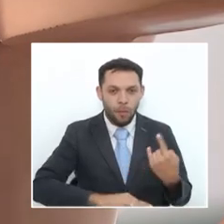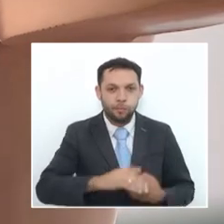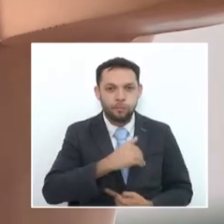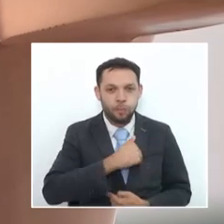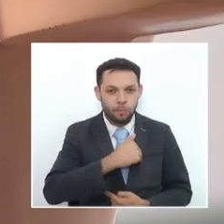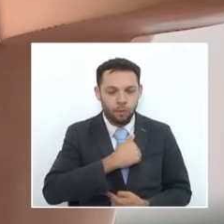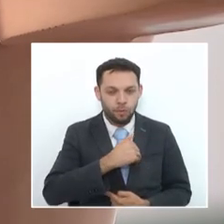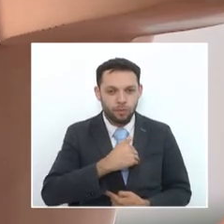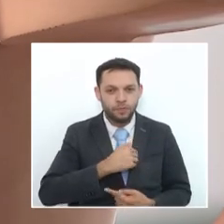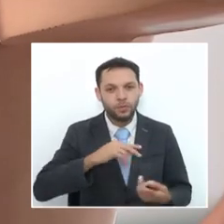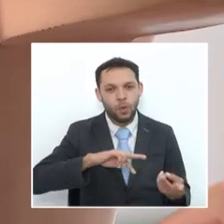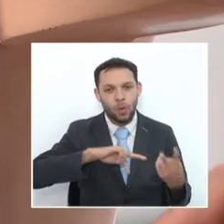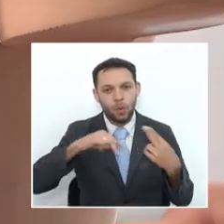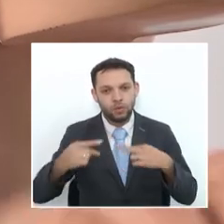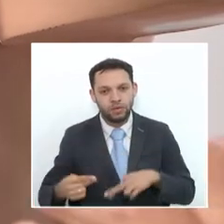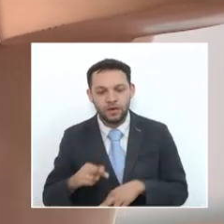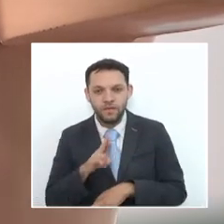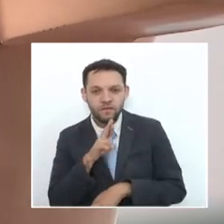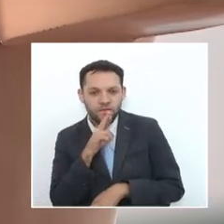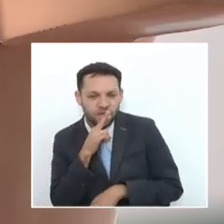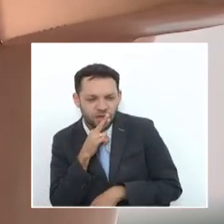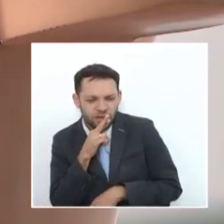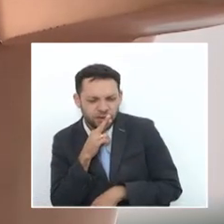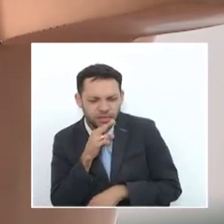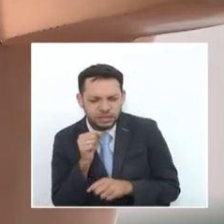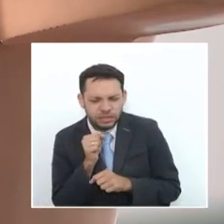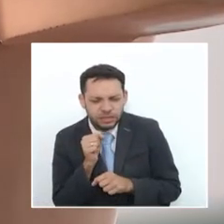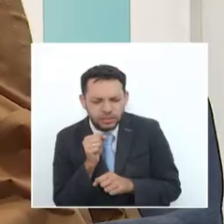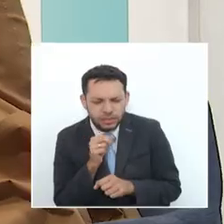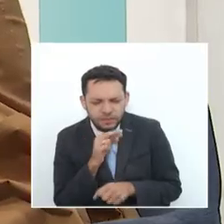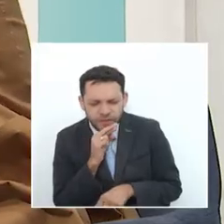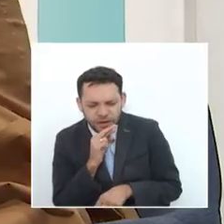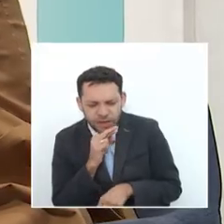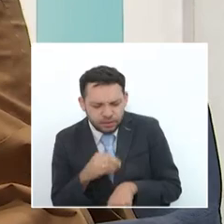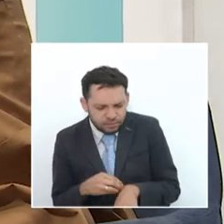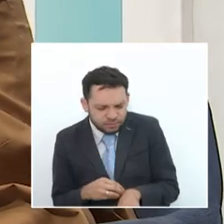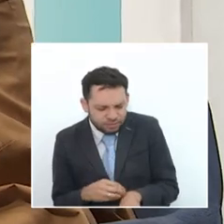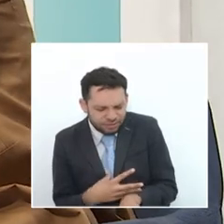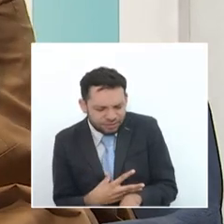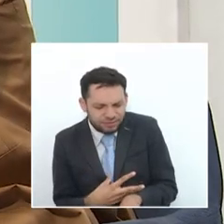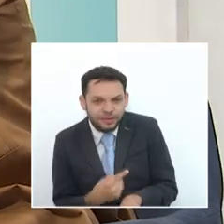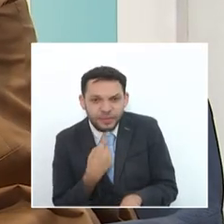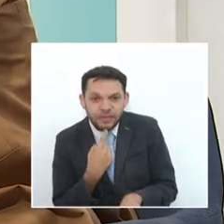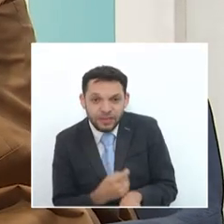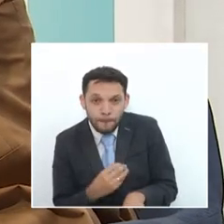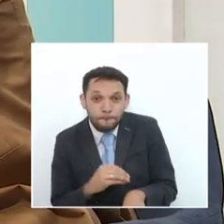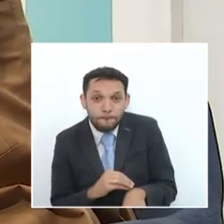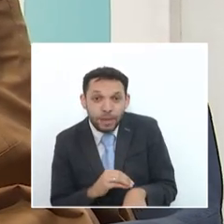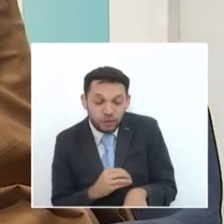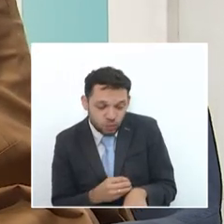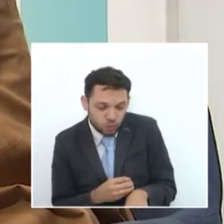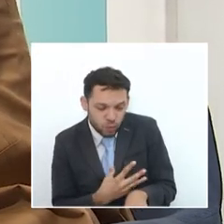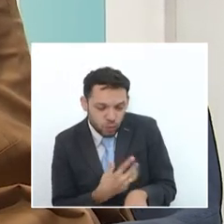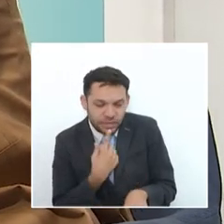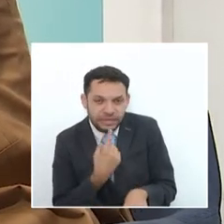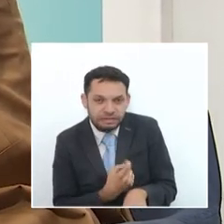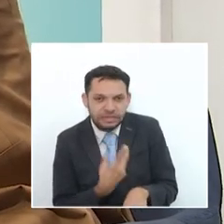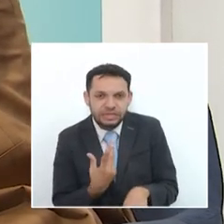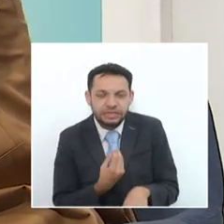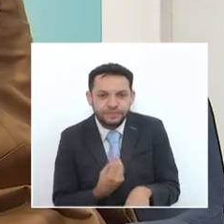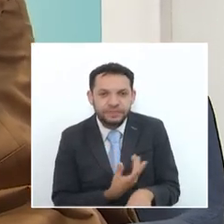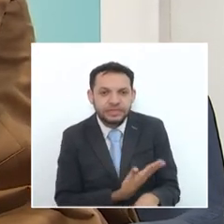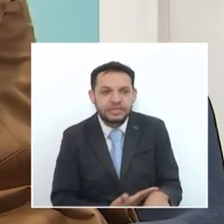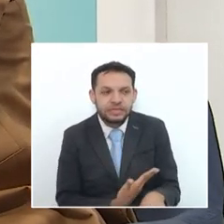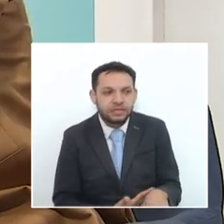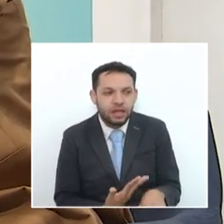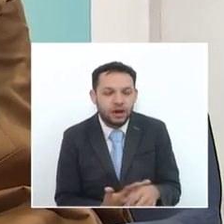cuando tengo frío, que ustedes dicen, y tengo como los pelitos parados y tal, entonces lo que hago es que toda la sangre me la